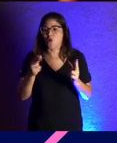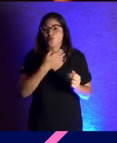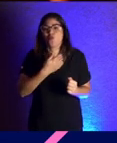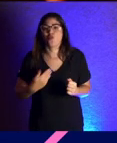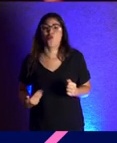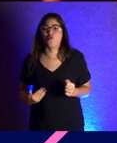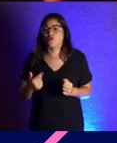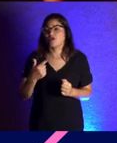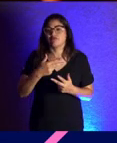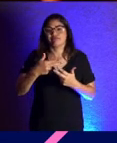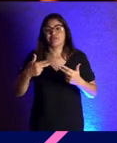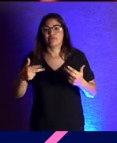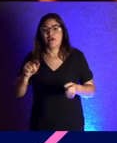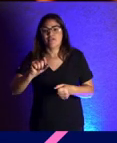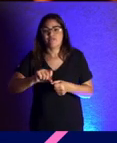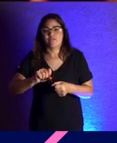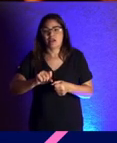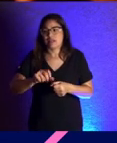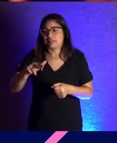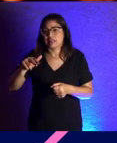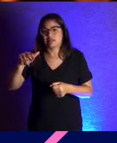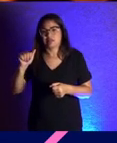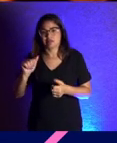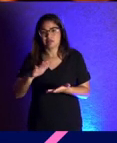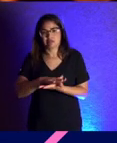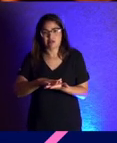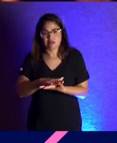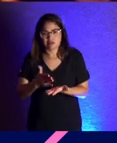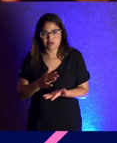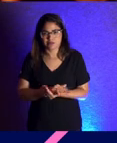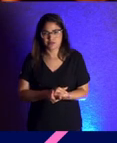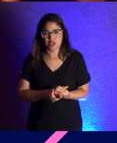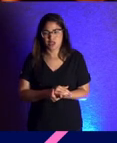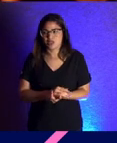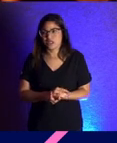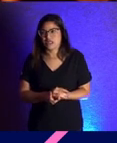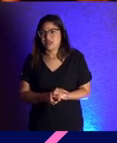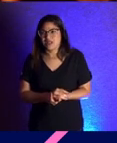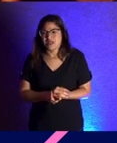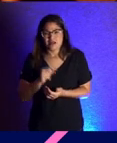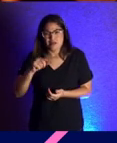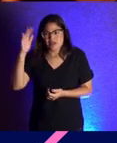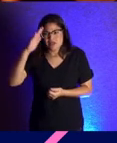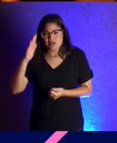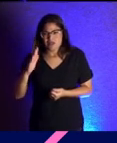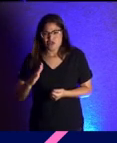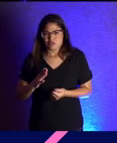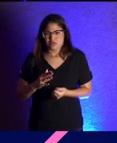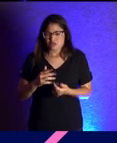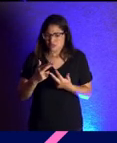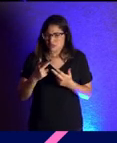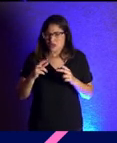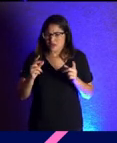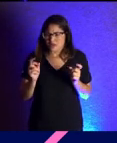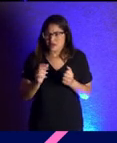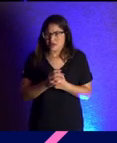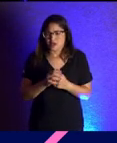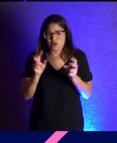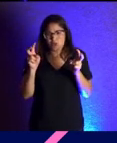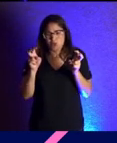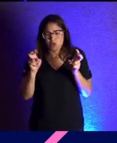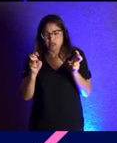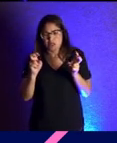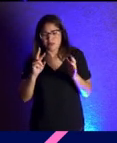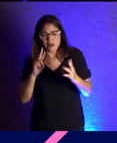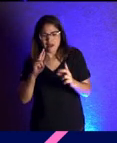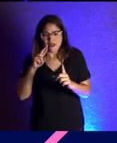quizás no solo contra la discriminación, pero yo creo que la situación de los países es muy importante en este país de regulación